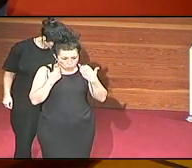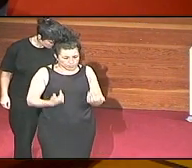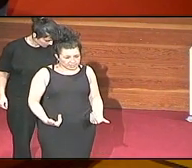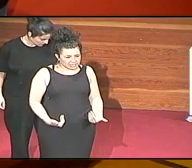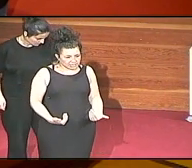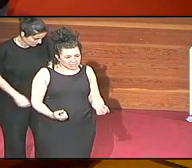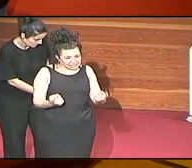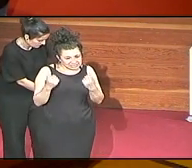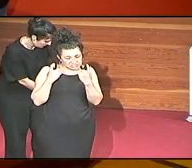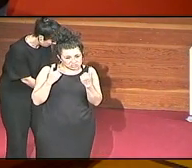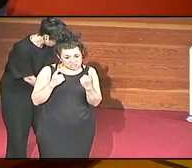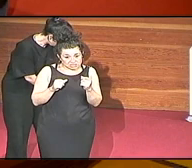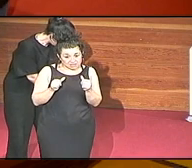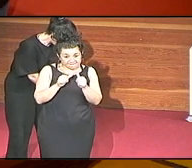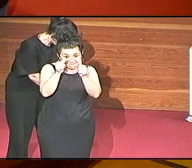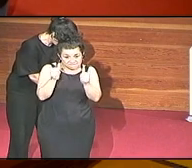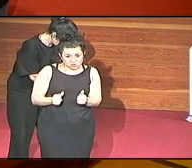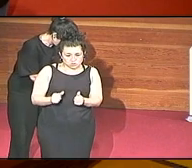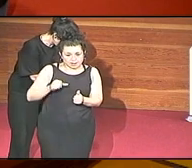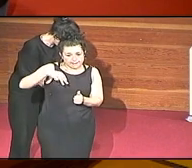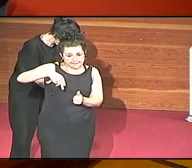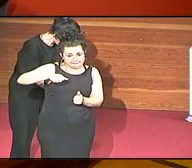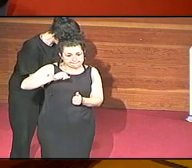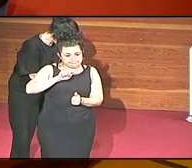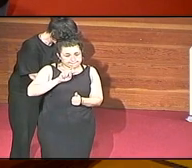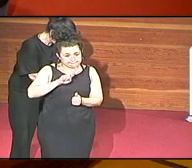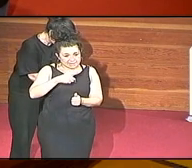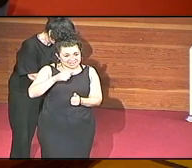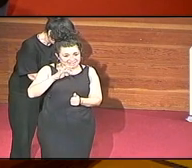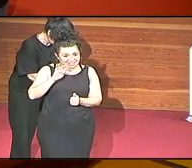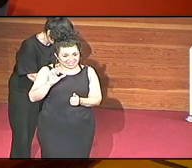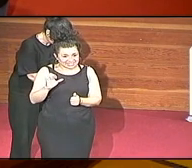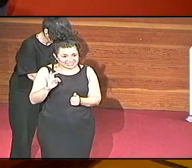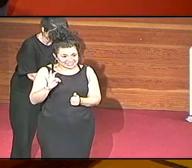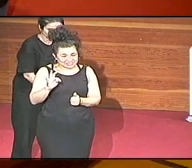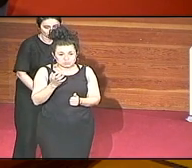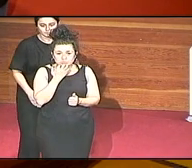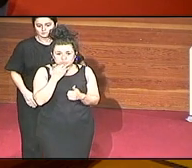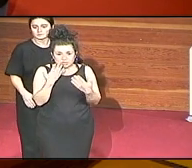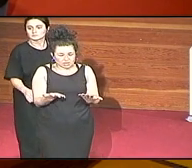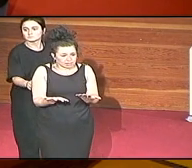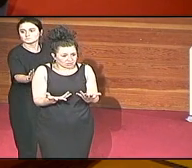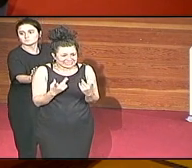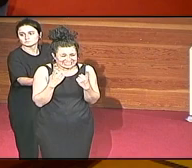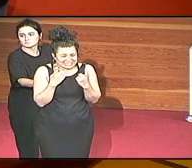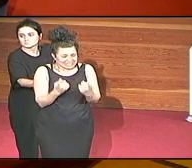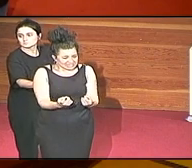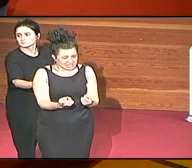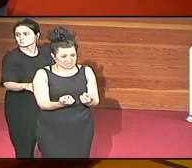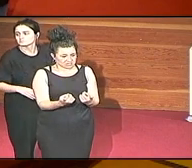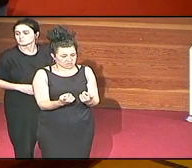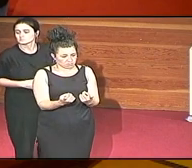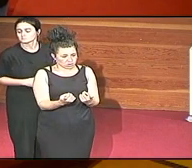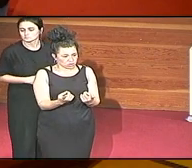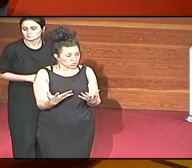figuras como la de margaret son imprescindibles o sea no hay prácticamente ningún derecho que se ha conseguido que nos haya conseguido por